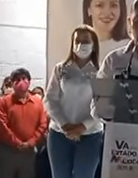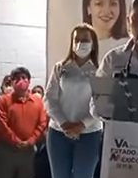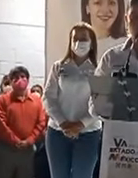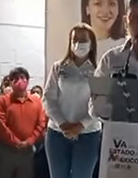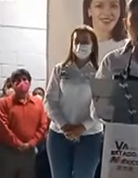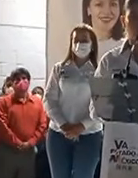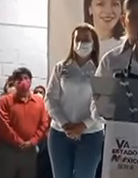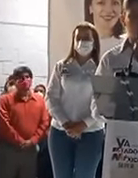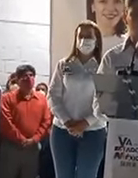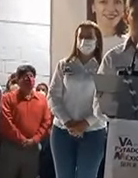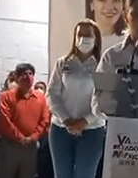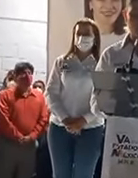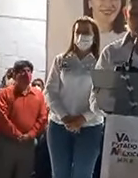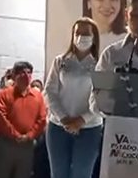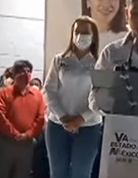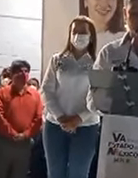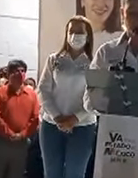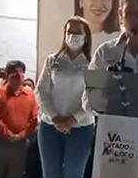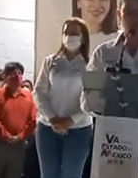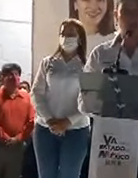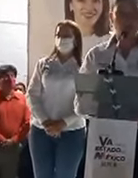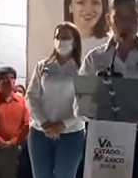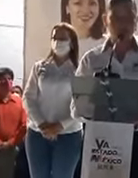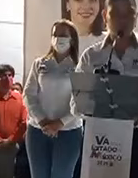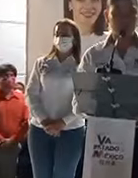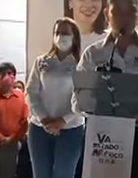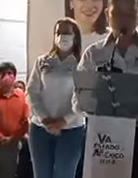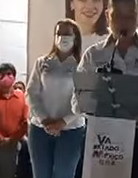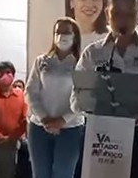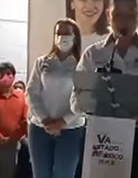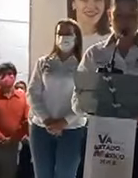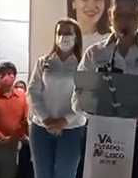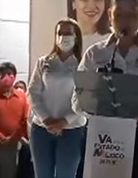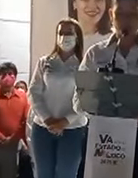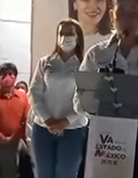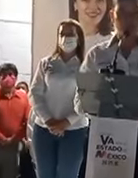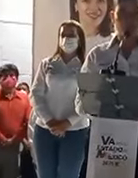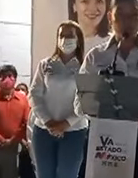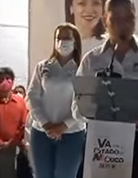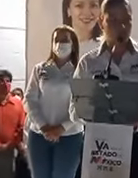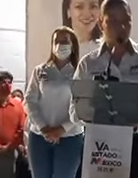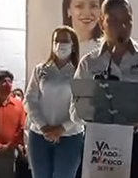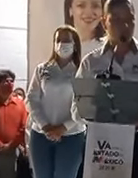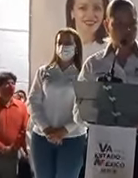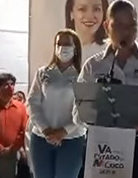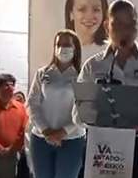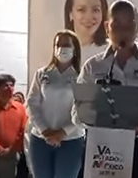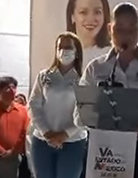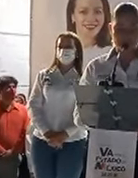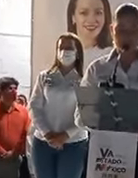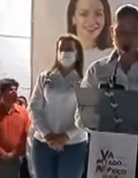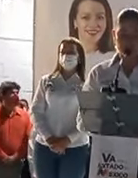vecino, ni un conocido sin invitar. La unión hace la fuerza. Unidos